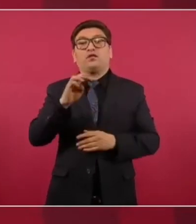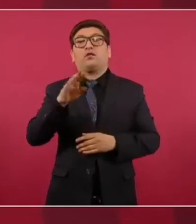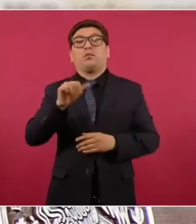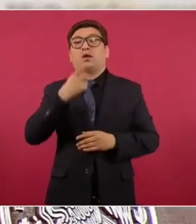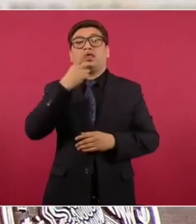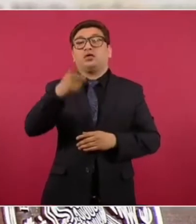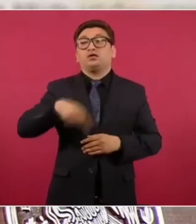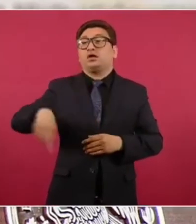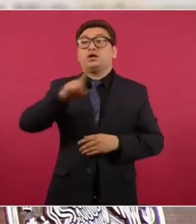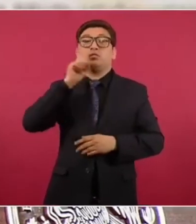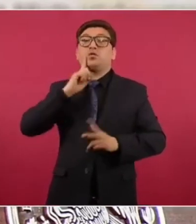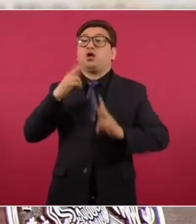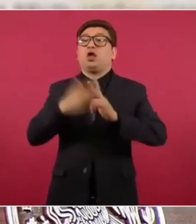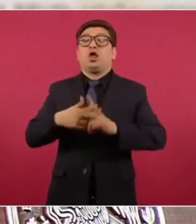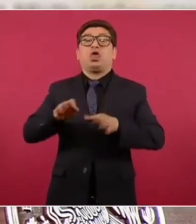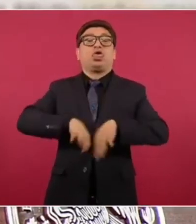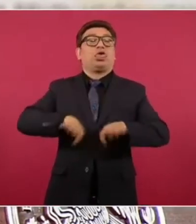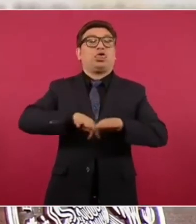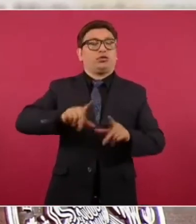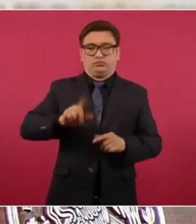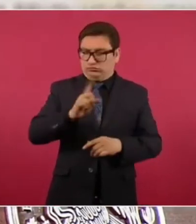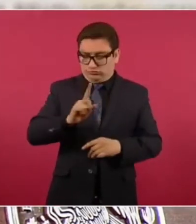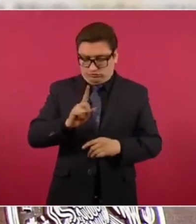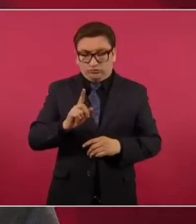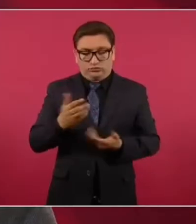importan los feminicidios.